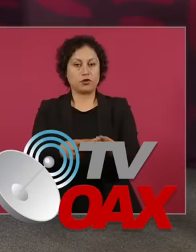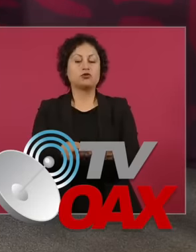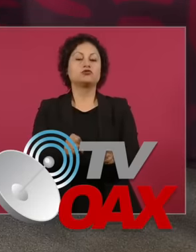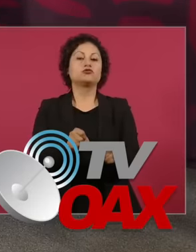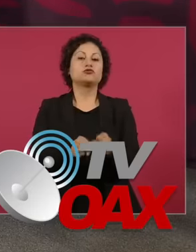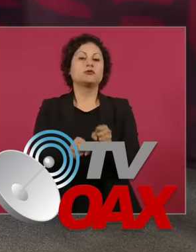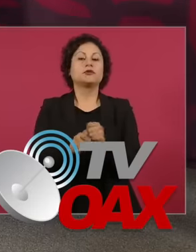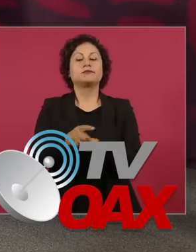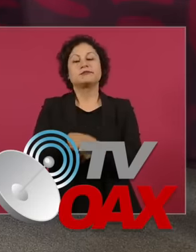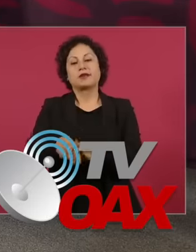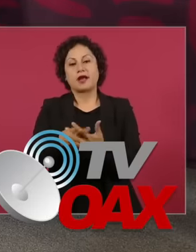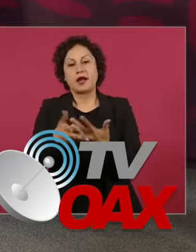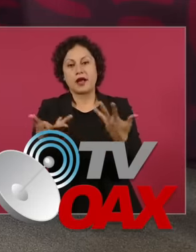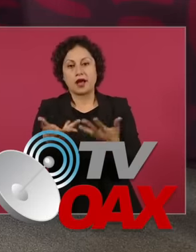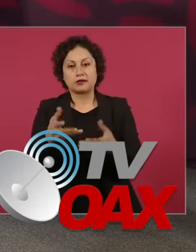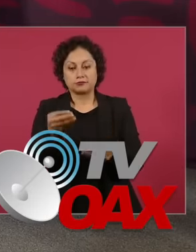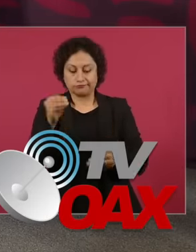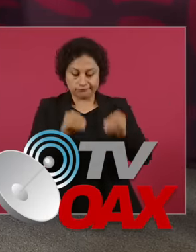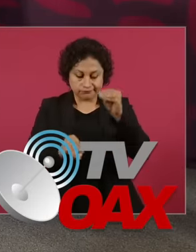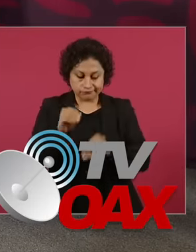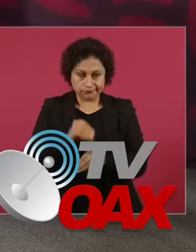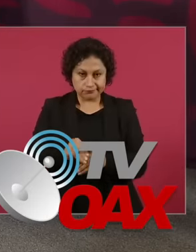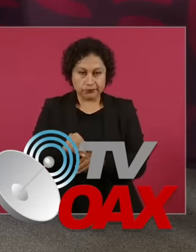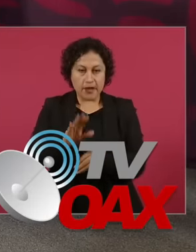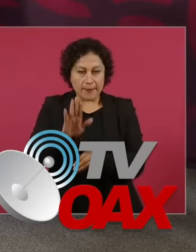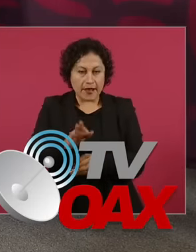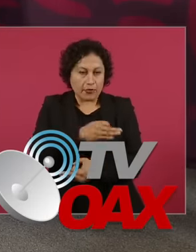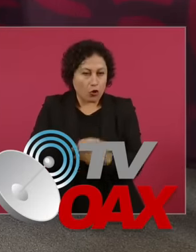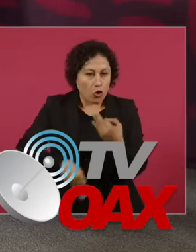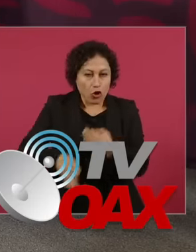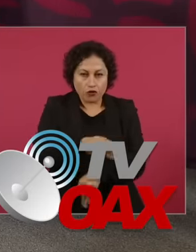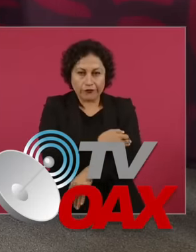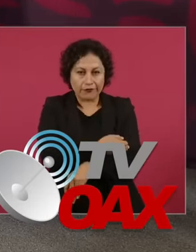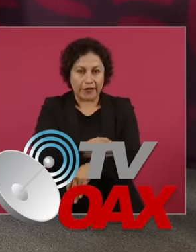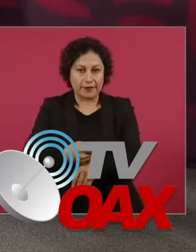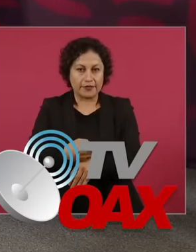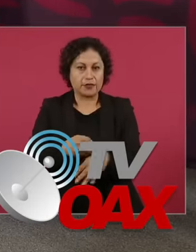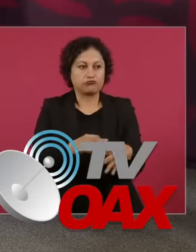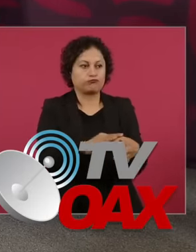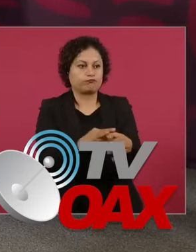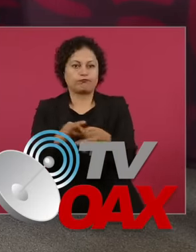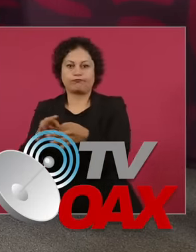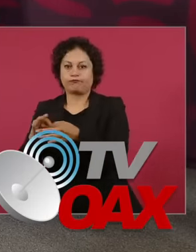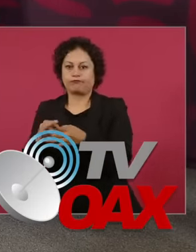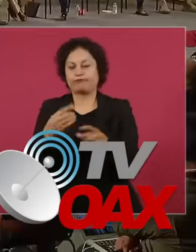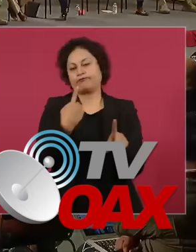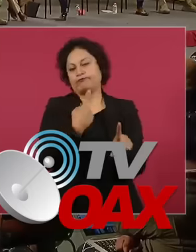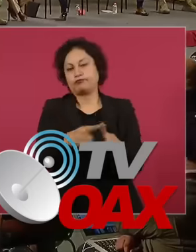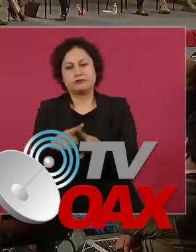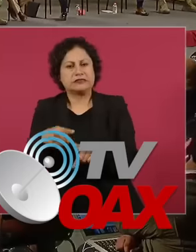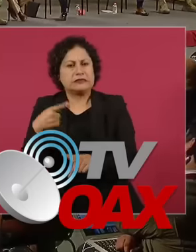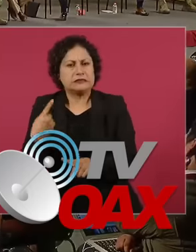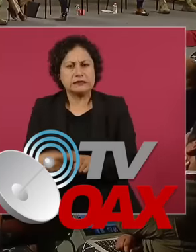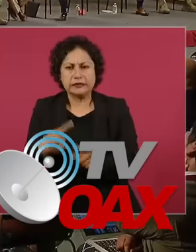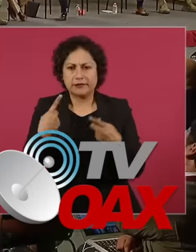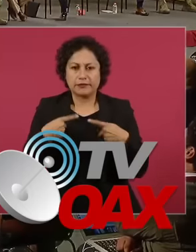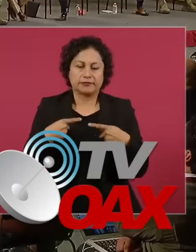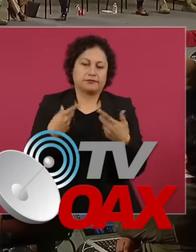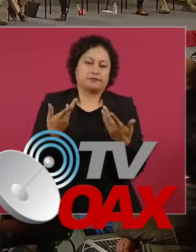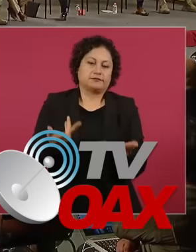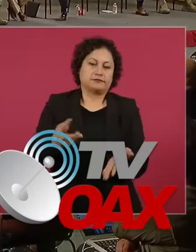todos seguimos siendo parte de esta familia que todos los días trabajamos con técnicos ingenieros